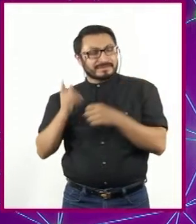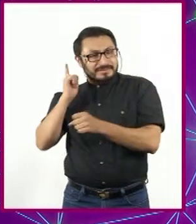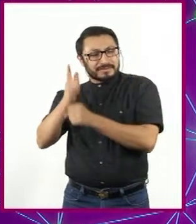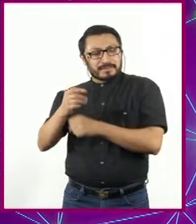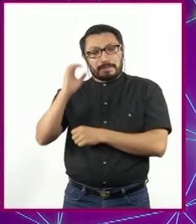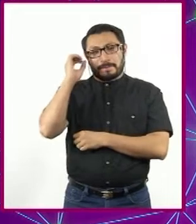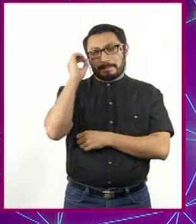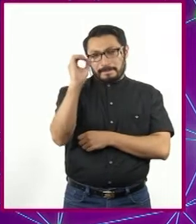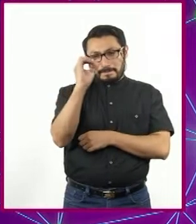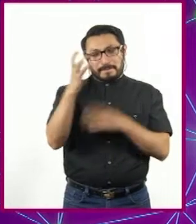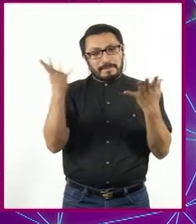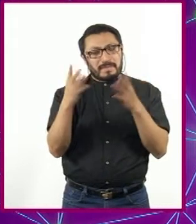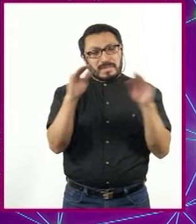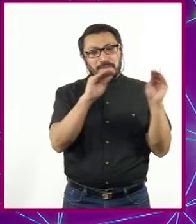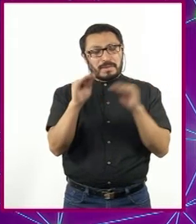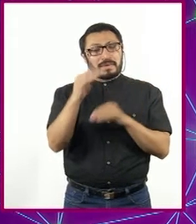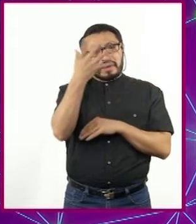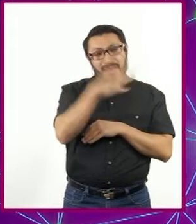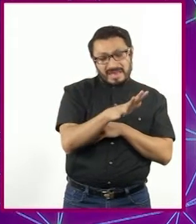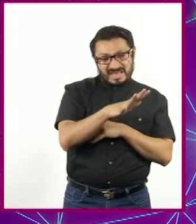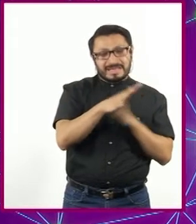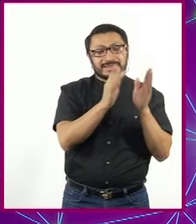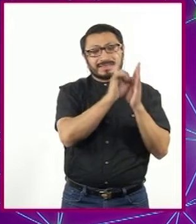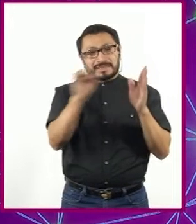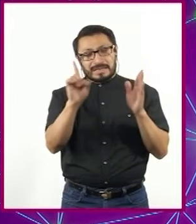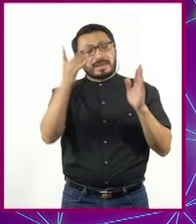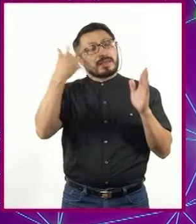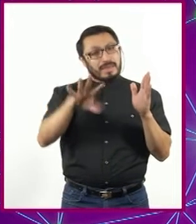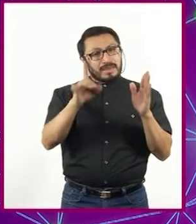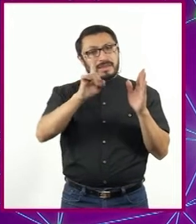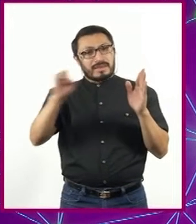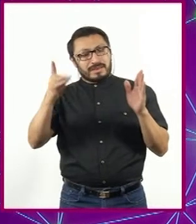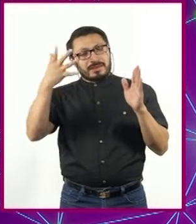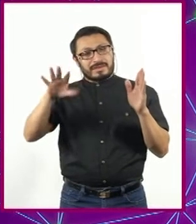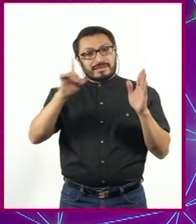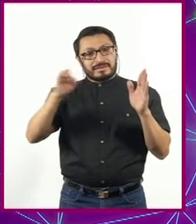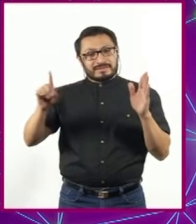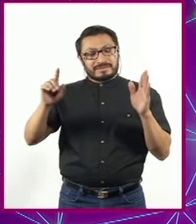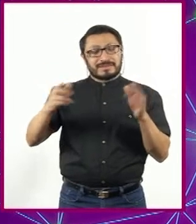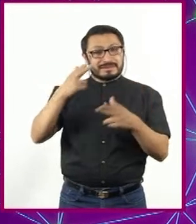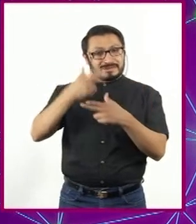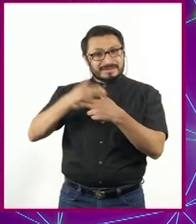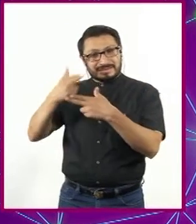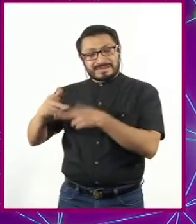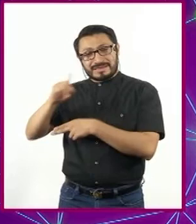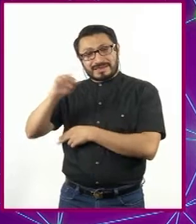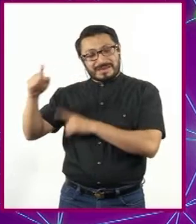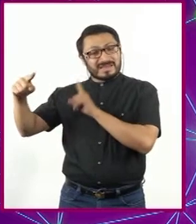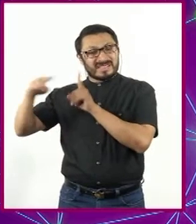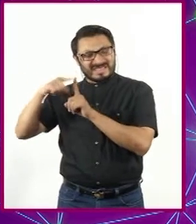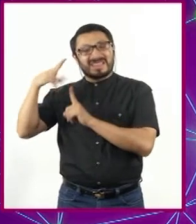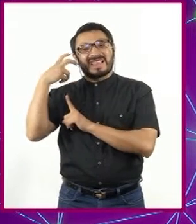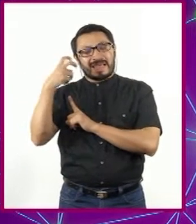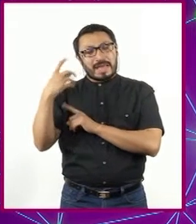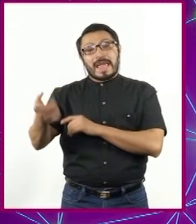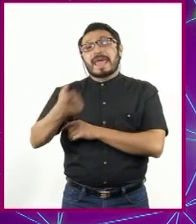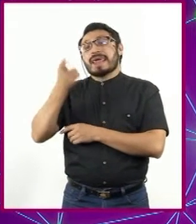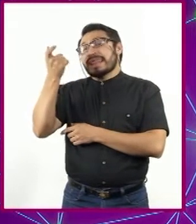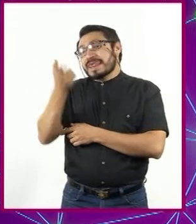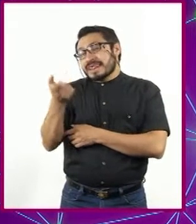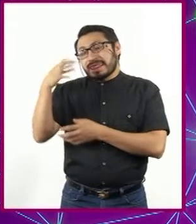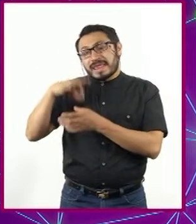se hacen movimientos de 10 unidades a la derecha, llegando al 100 positivo, que es el dinero que ahorró